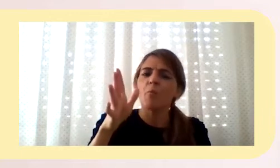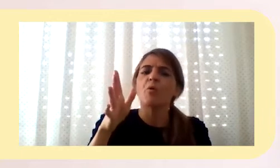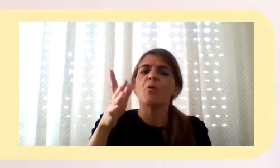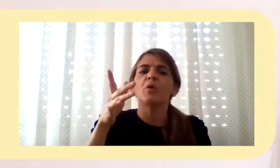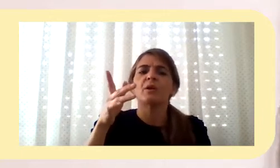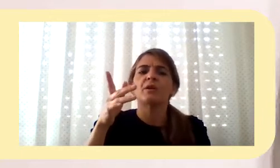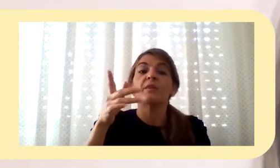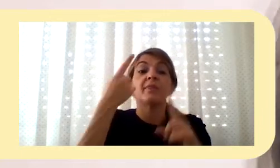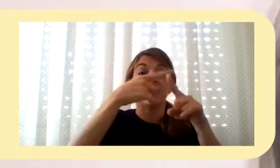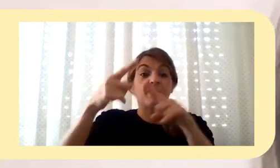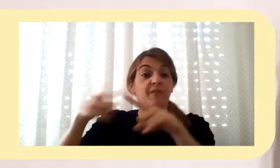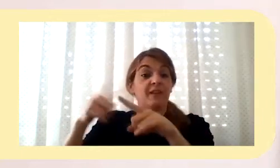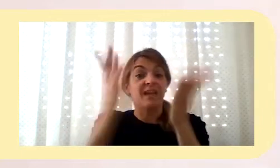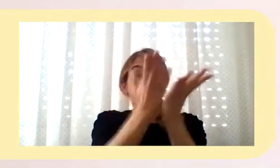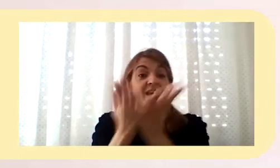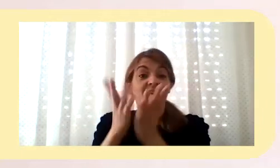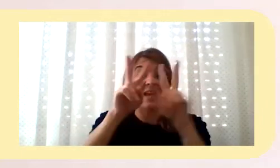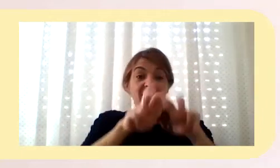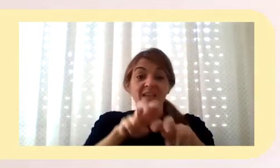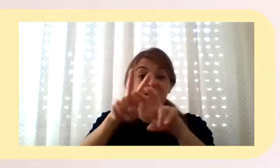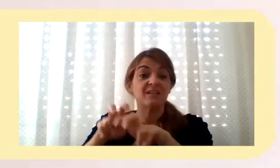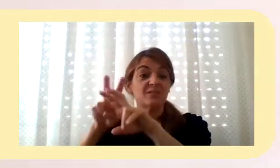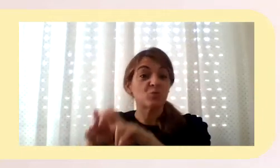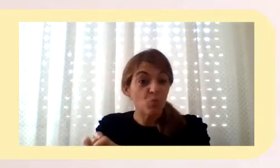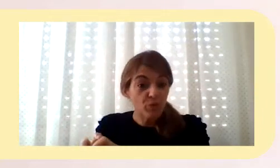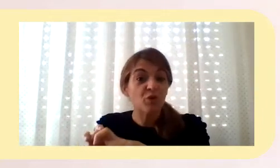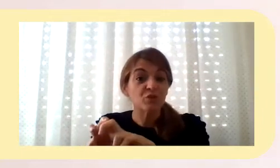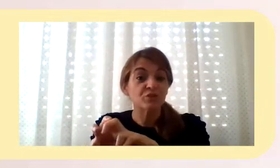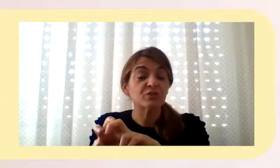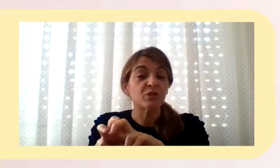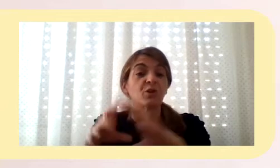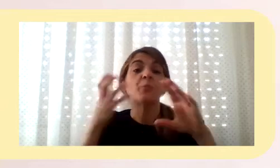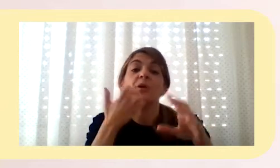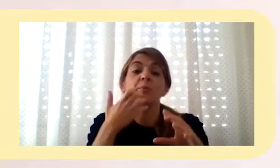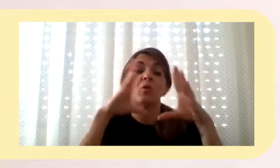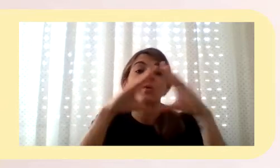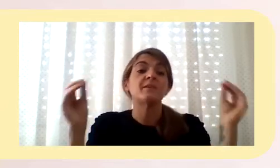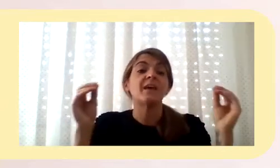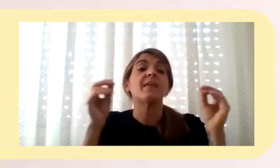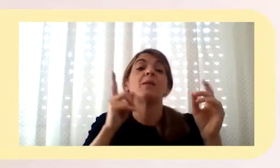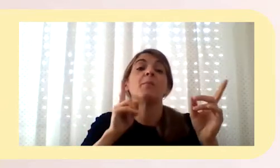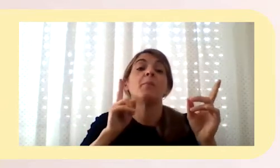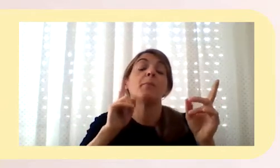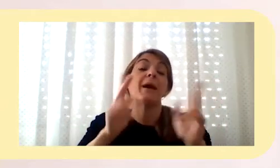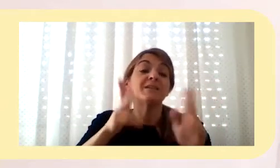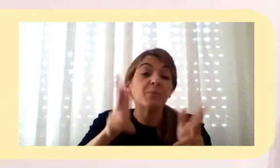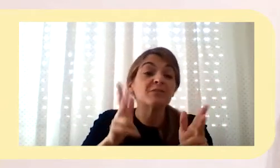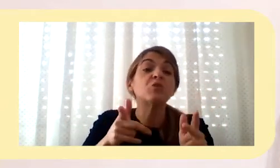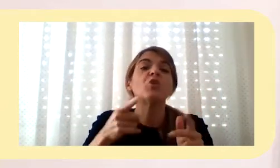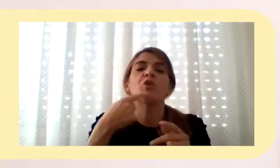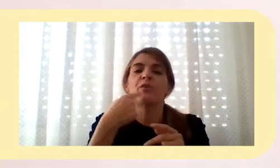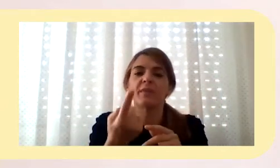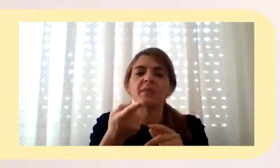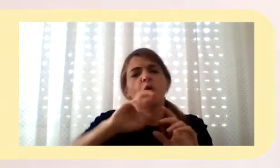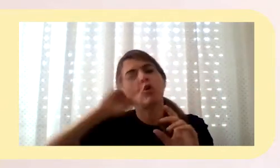cabo diferentes estudios, y vamos a citar, por ejemplo, un estudio llevado a cabo por la Universidad del País Vasco, junto con otras